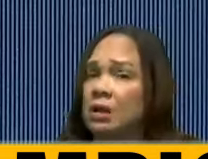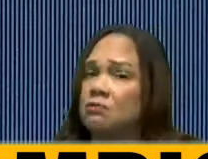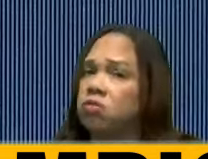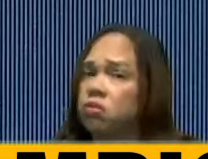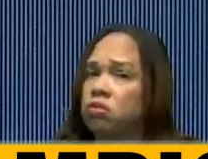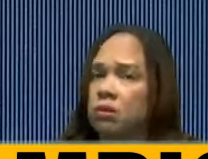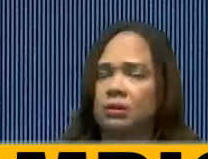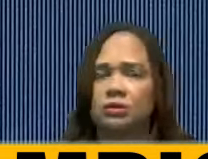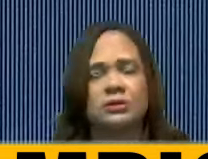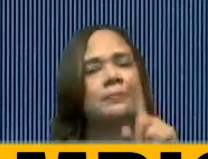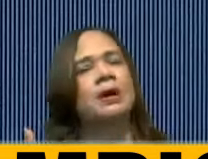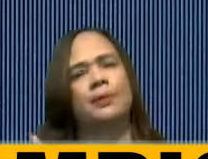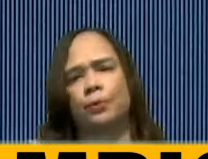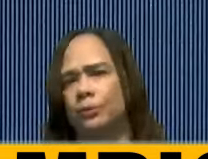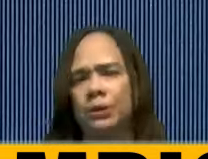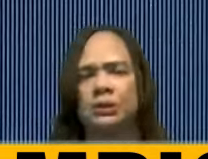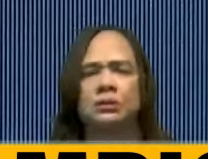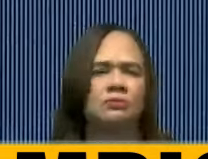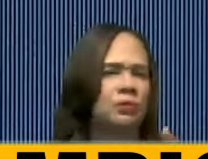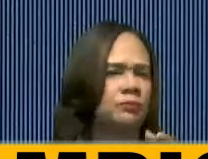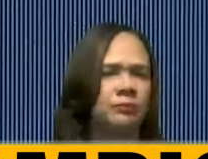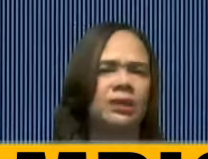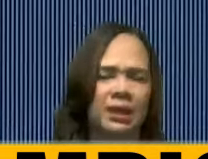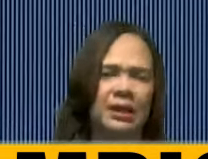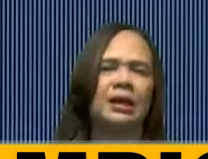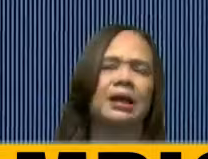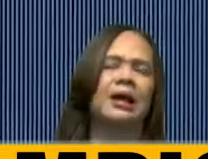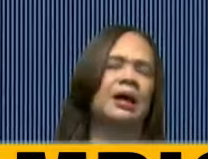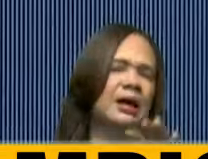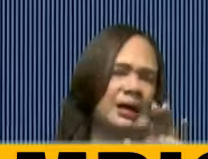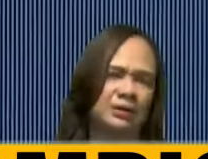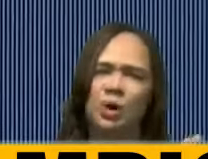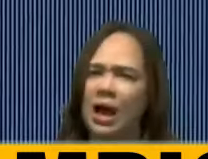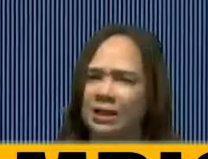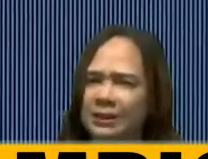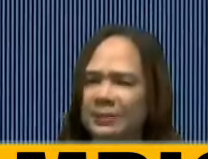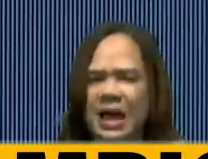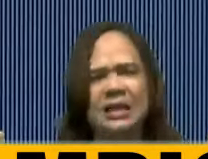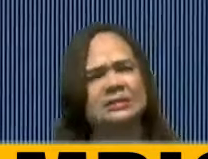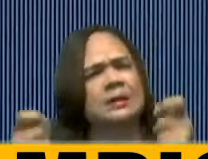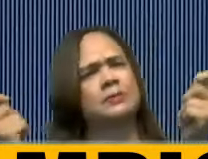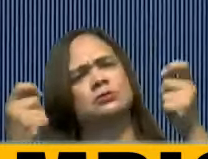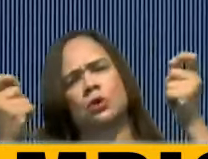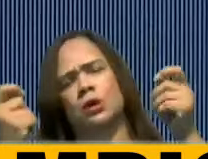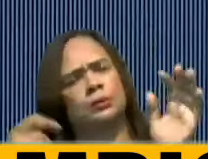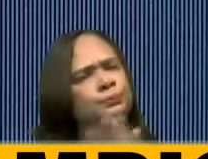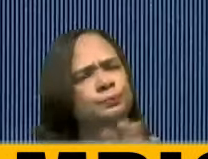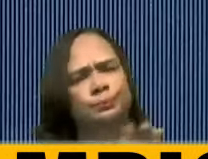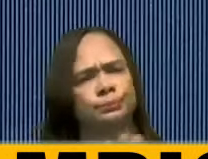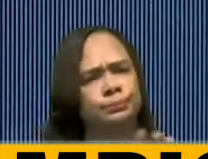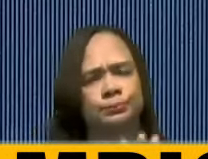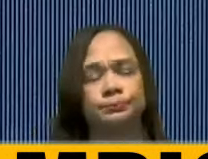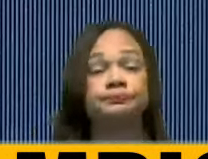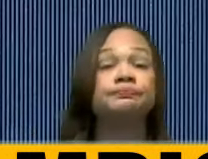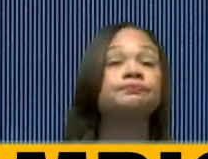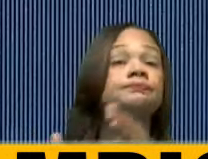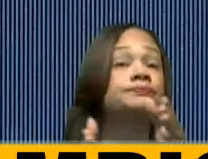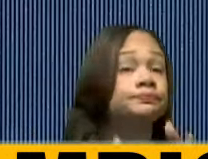vendrá una prohibición de de gastos relacionados a a estos eventos generales la la